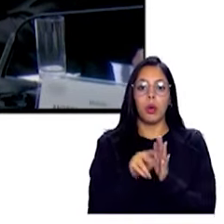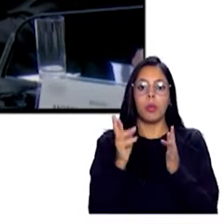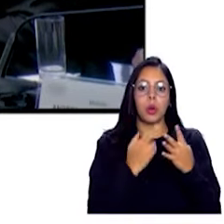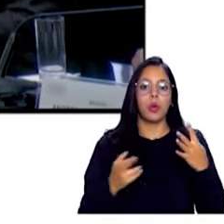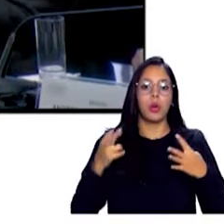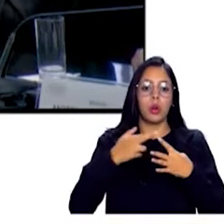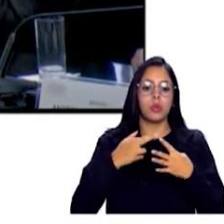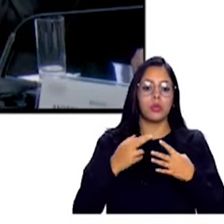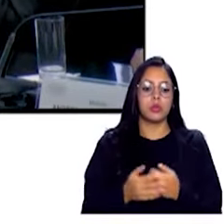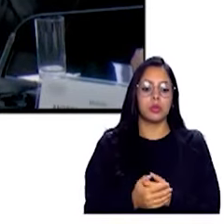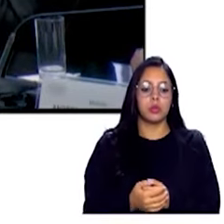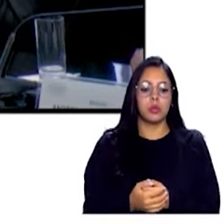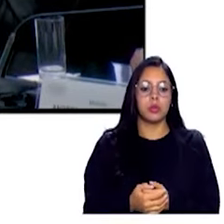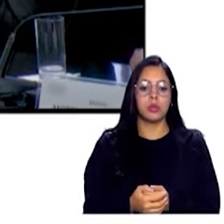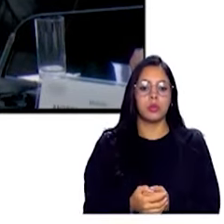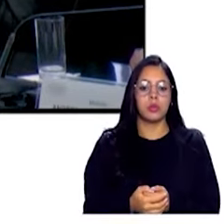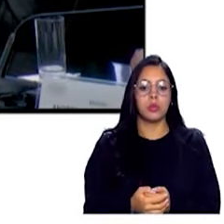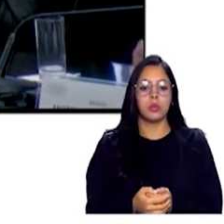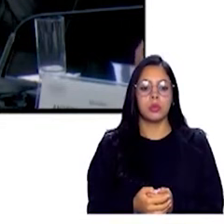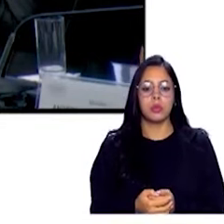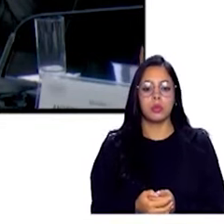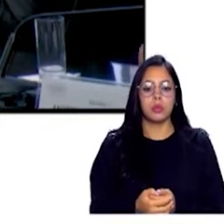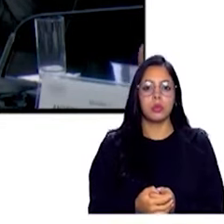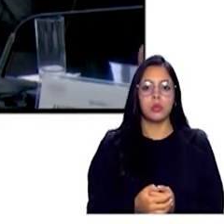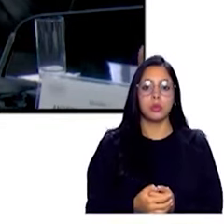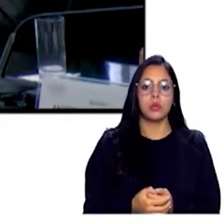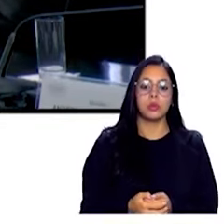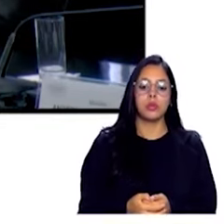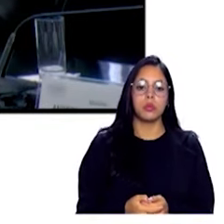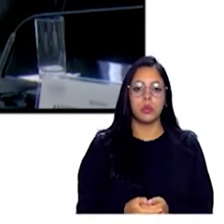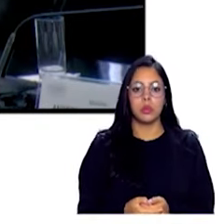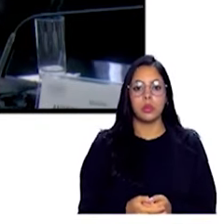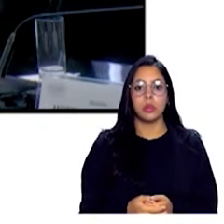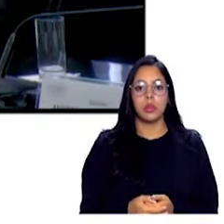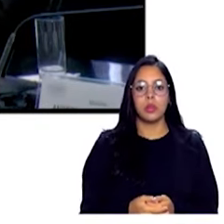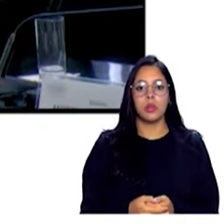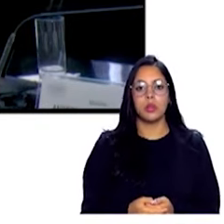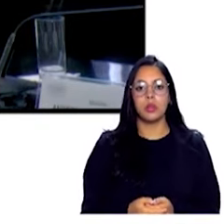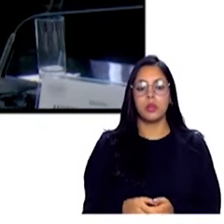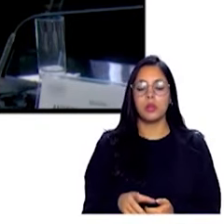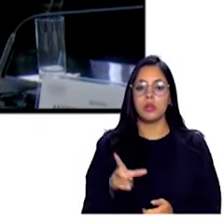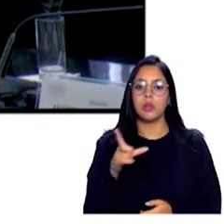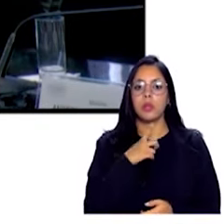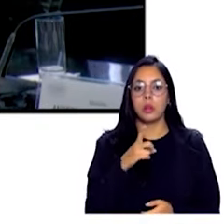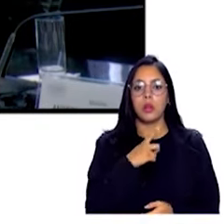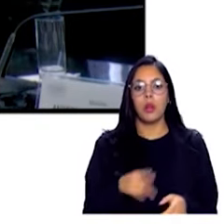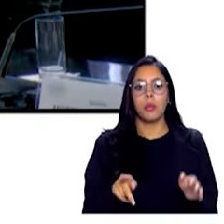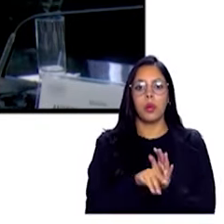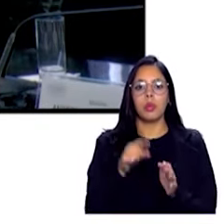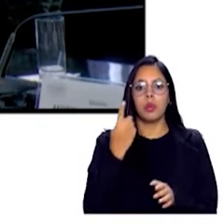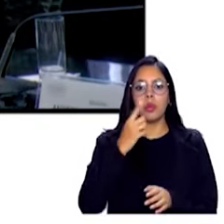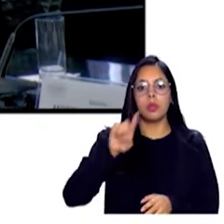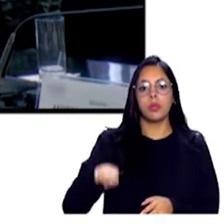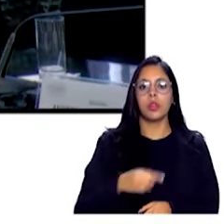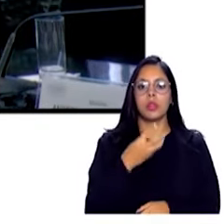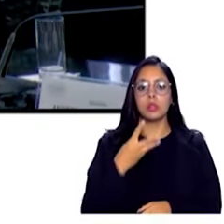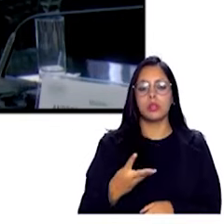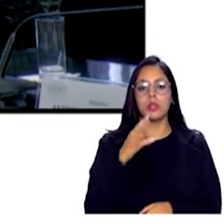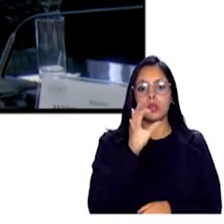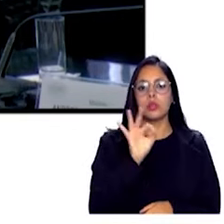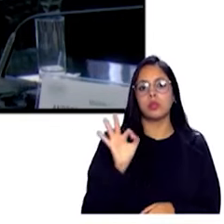se se puede recurrir en casación un un 23% 2,5% de